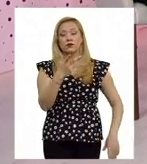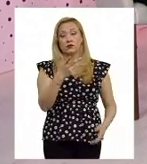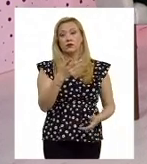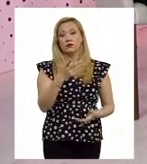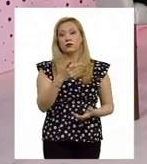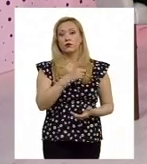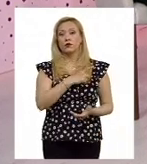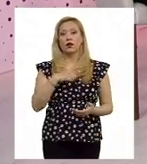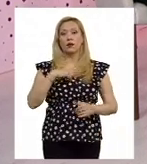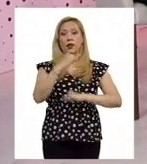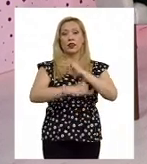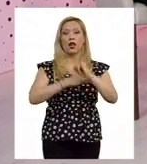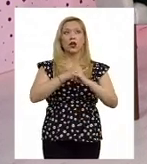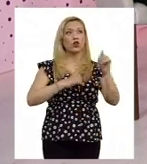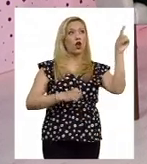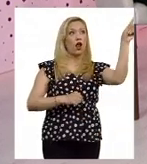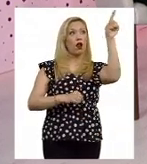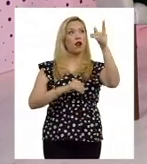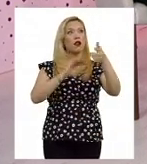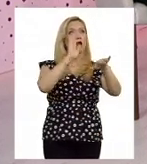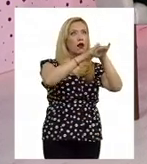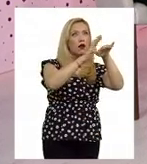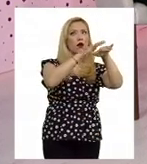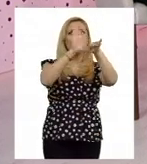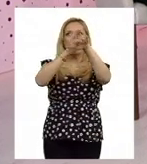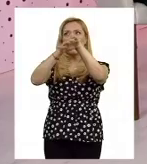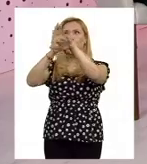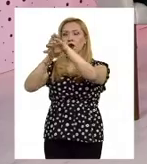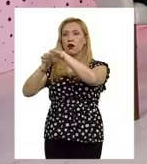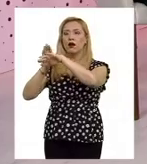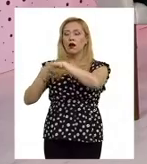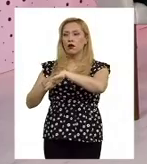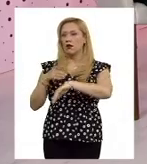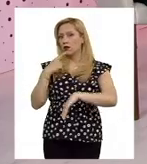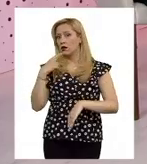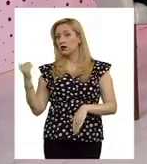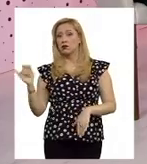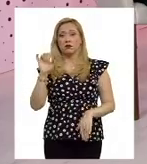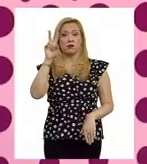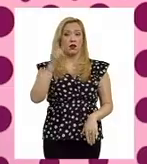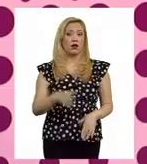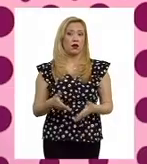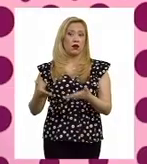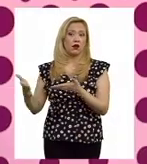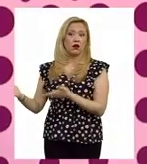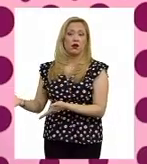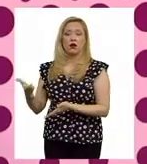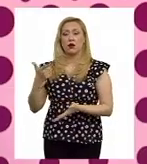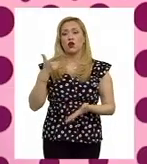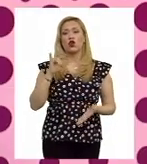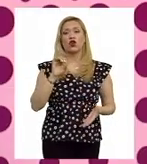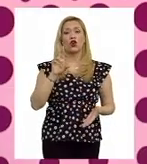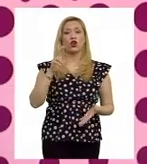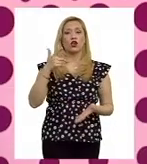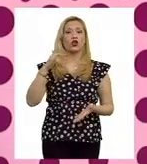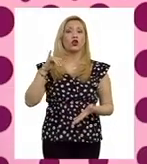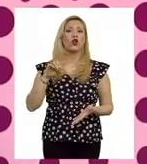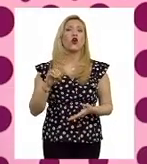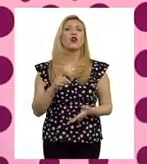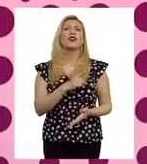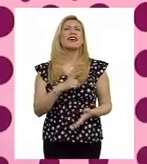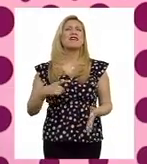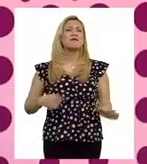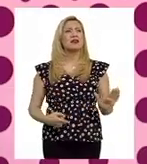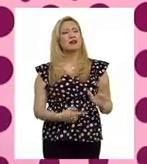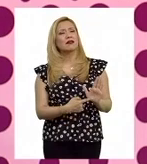los organismos internacionales, como decía Georgios. Hay que poner en la agenda internacional esta parte